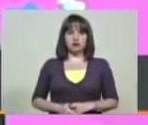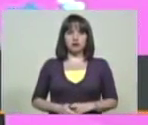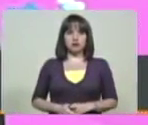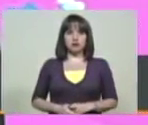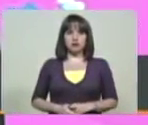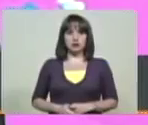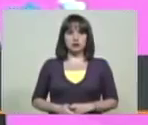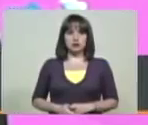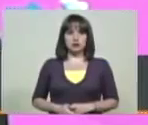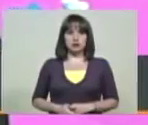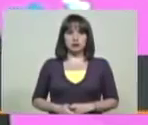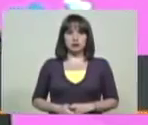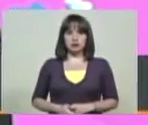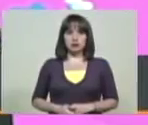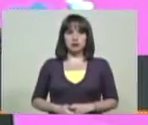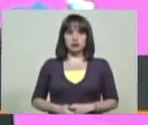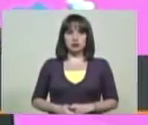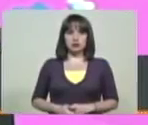ah